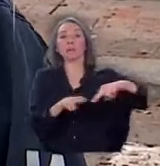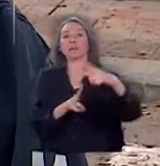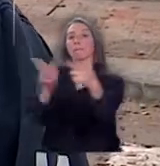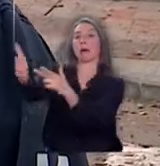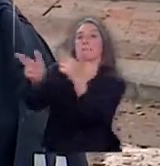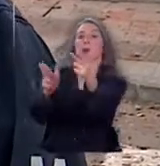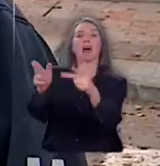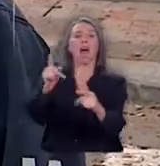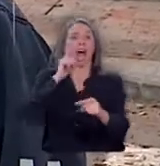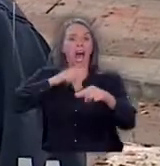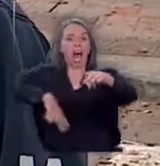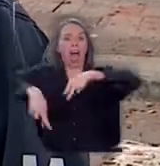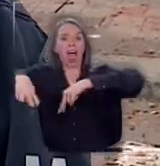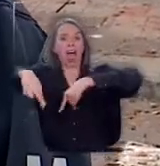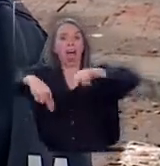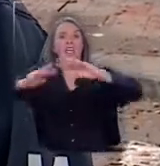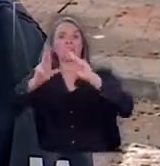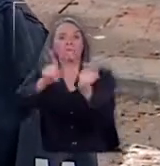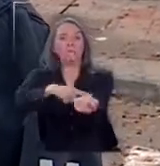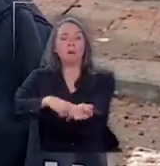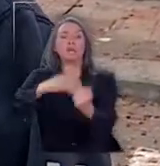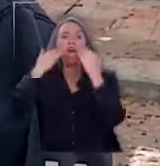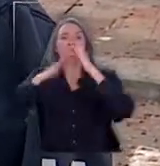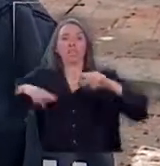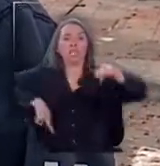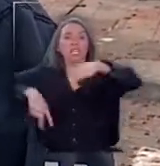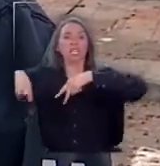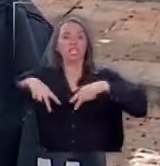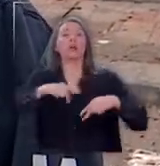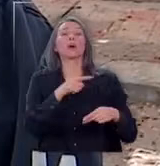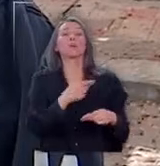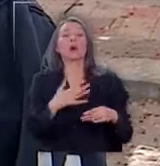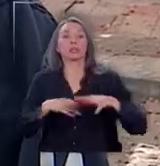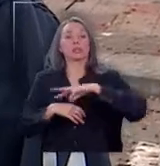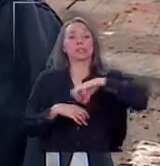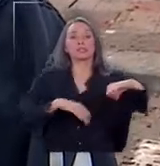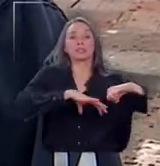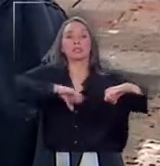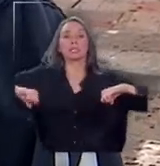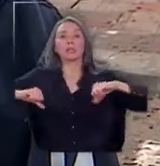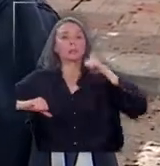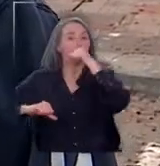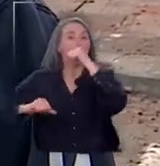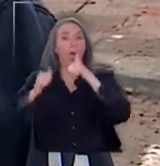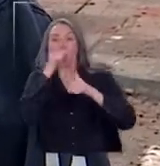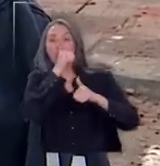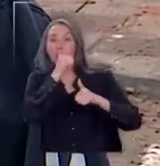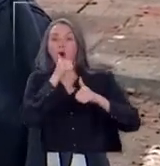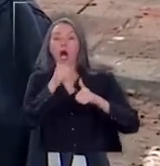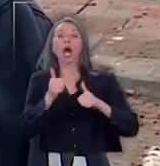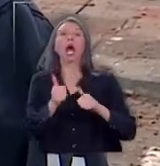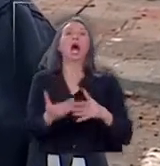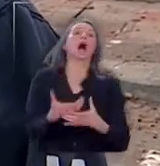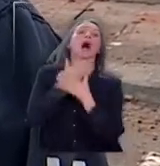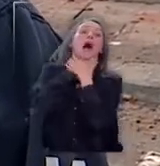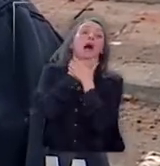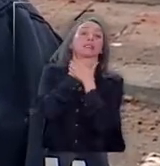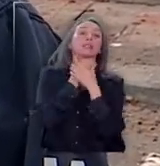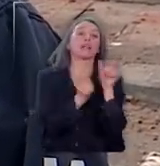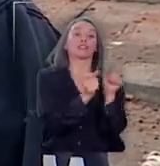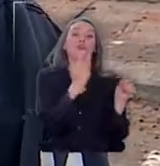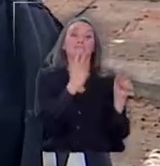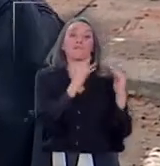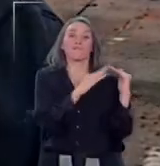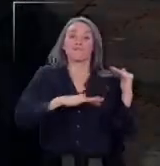viendo gente familia niño transitando la quita de droga los asaltos es un grupo de vecinos que ya